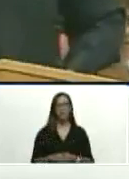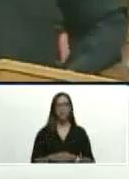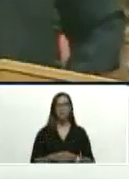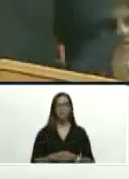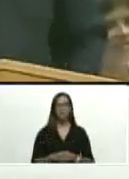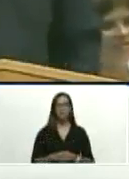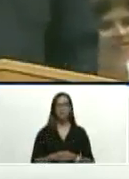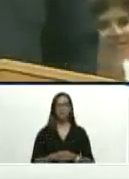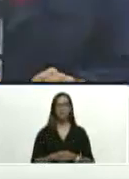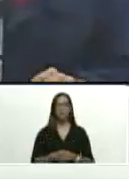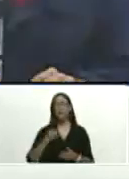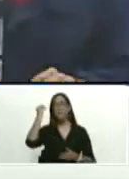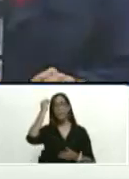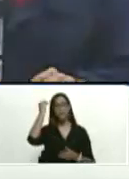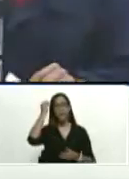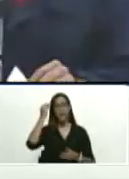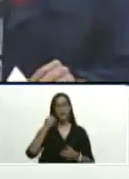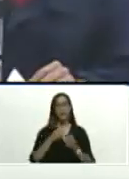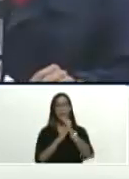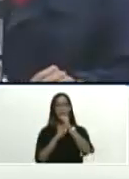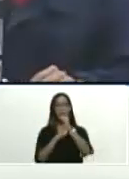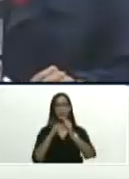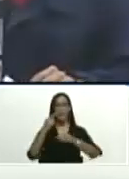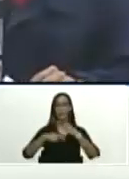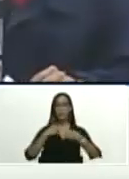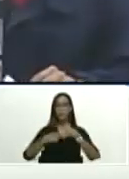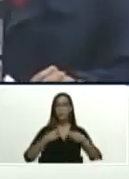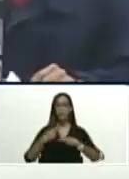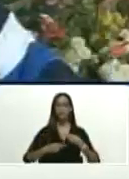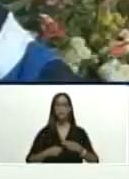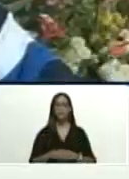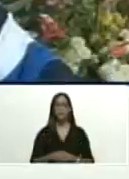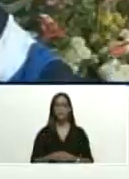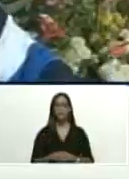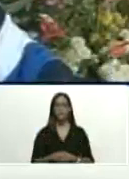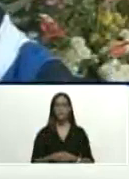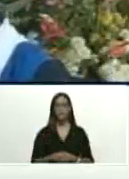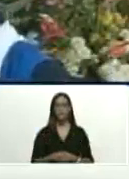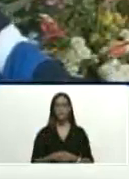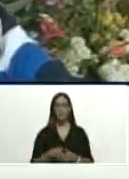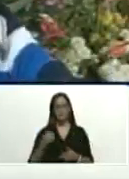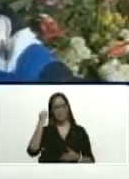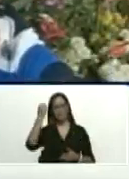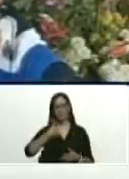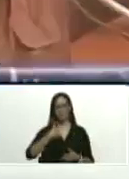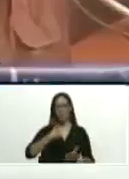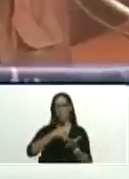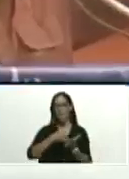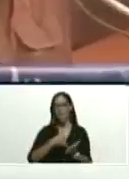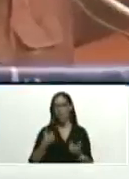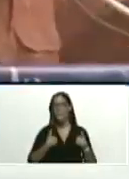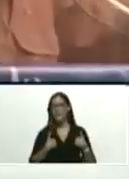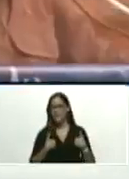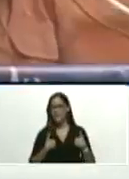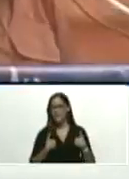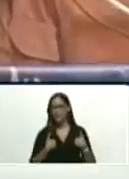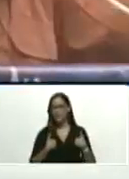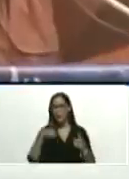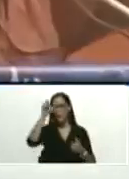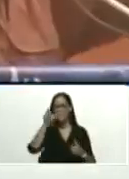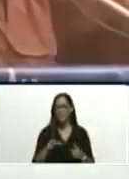subestimaron al liderazgo de la Revolución me subestimaron a mí como ser humano